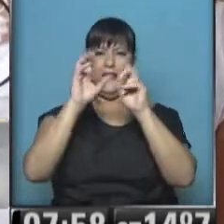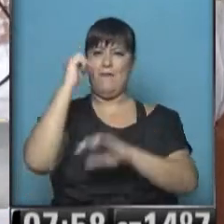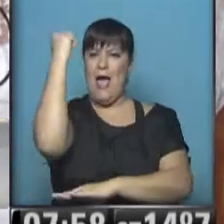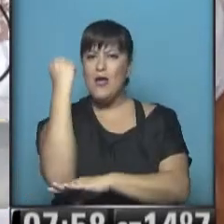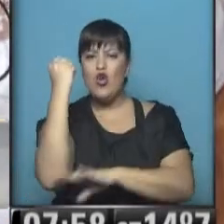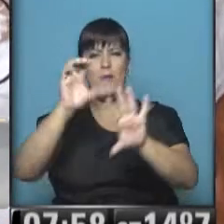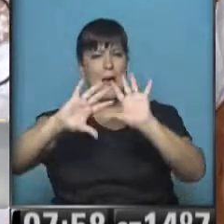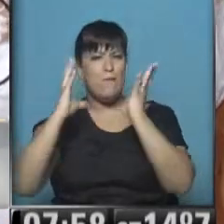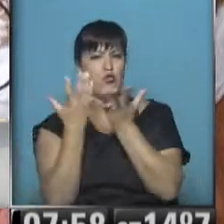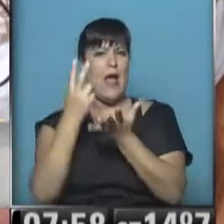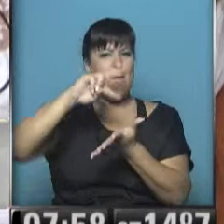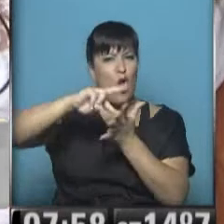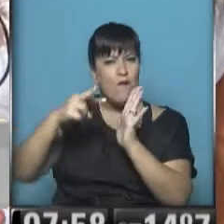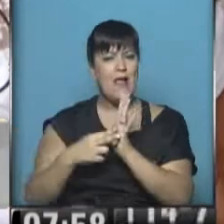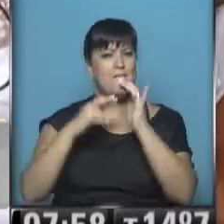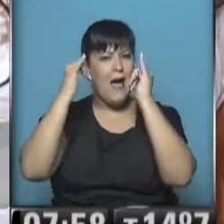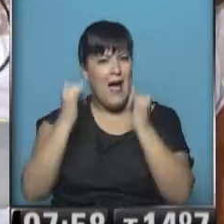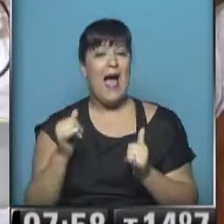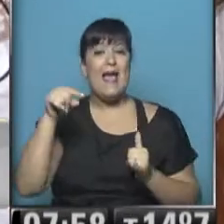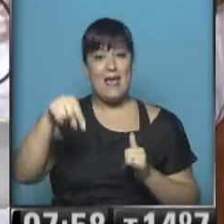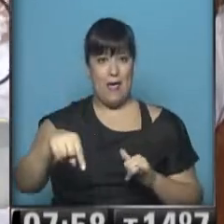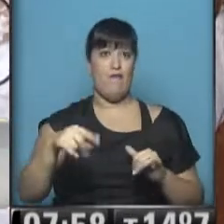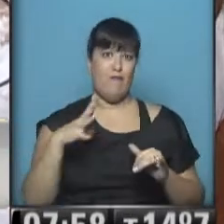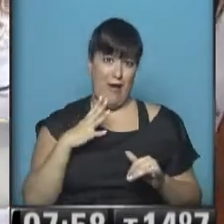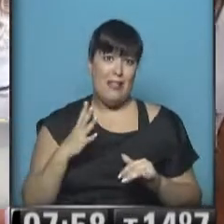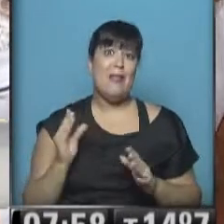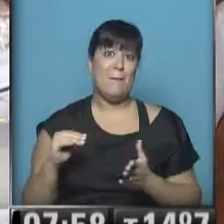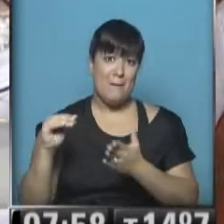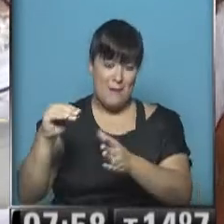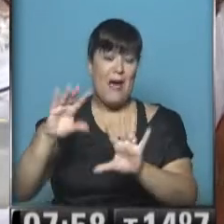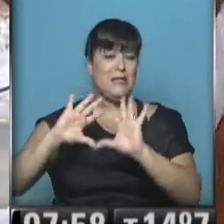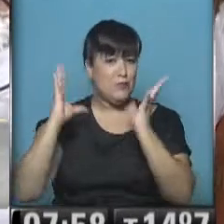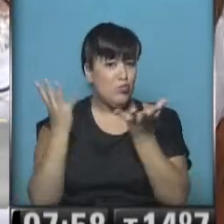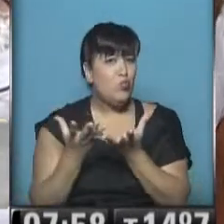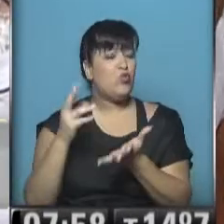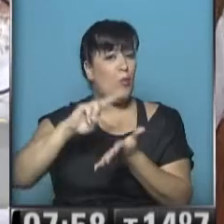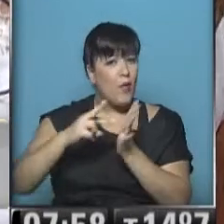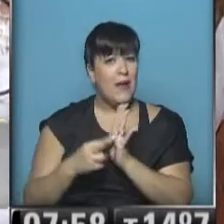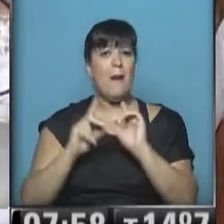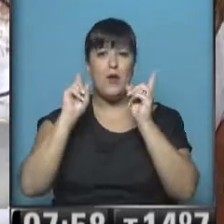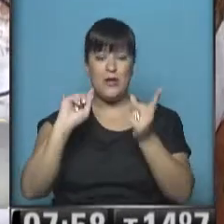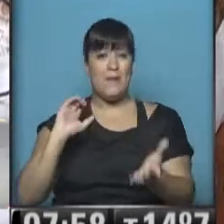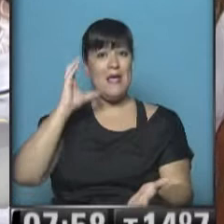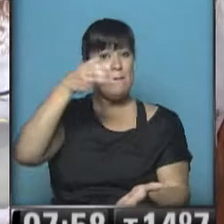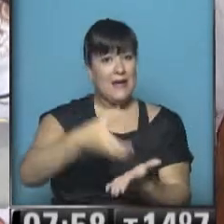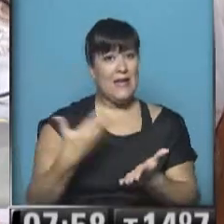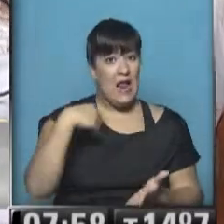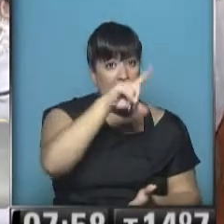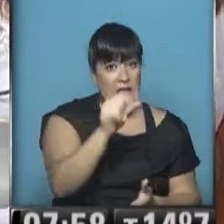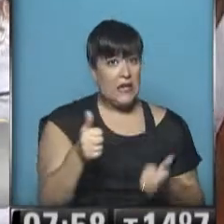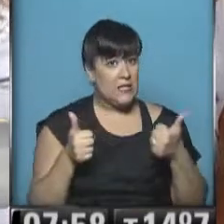esta crisis que ya nos dijeron que estamos reacción en un tercio y también es negocio invertir en argentina en tan